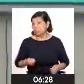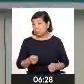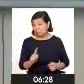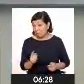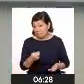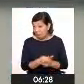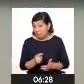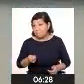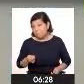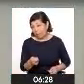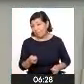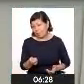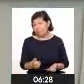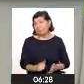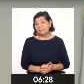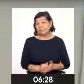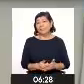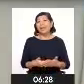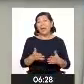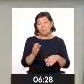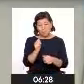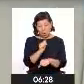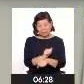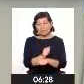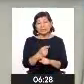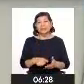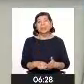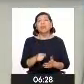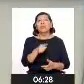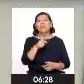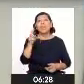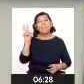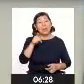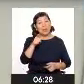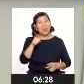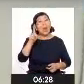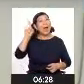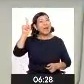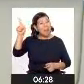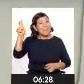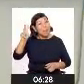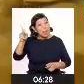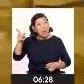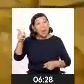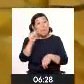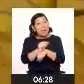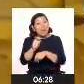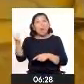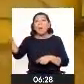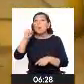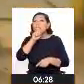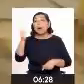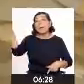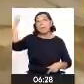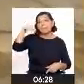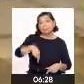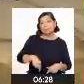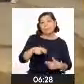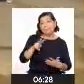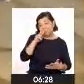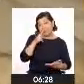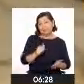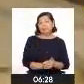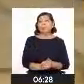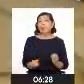registra antecedentes policiales en Venezuela por hurto genérico. Alias Barba fue